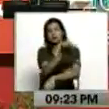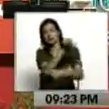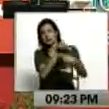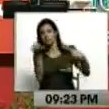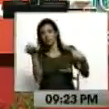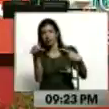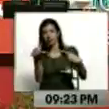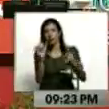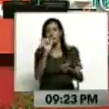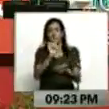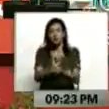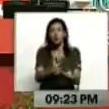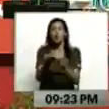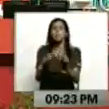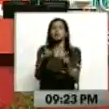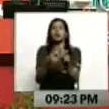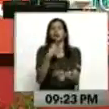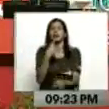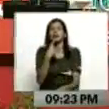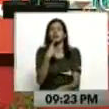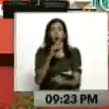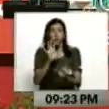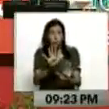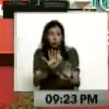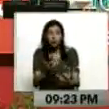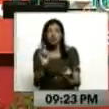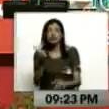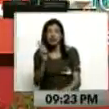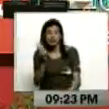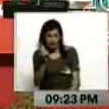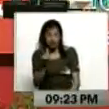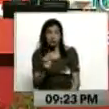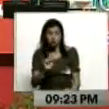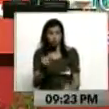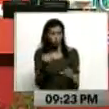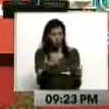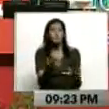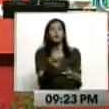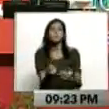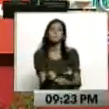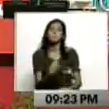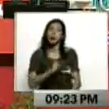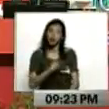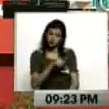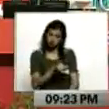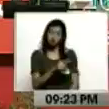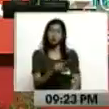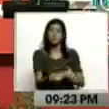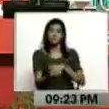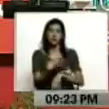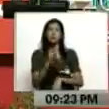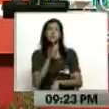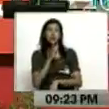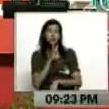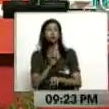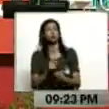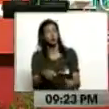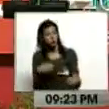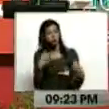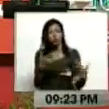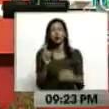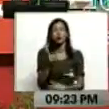que andan en la calle esta semana detuvieron una gente que está diciendo que ya te van a entregar el taxi deposita tanto en tal cuenta mire si usted está a